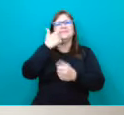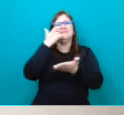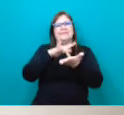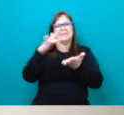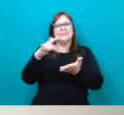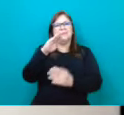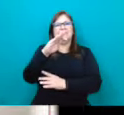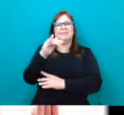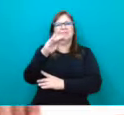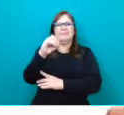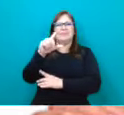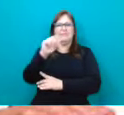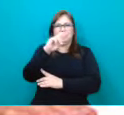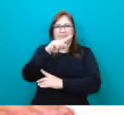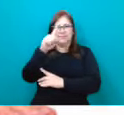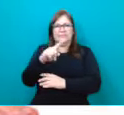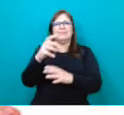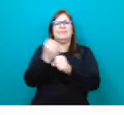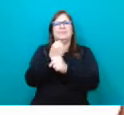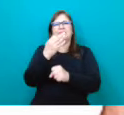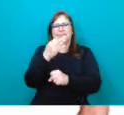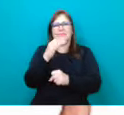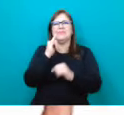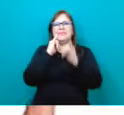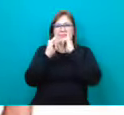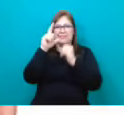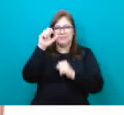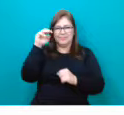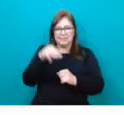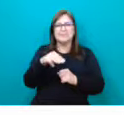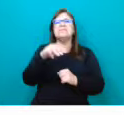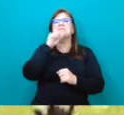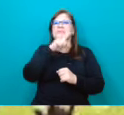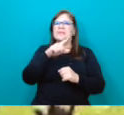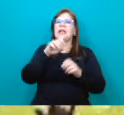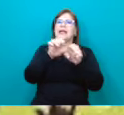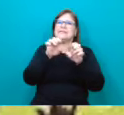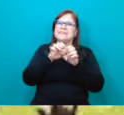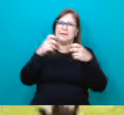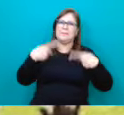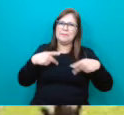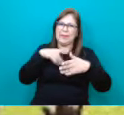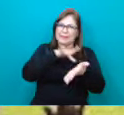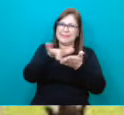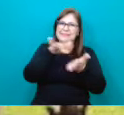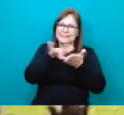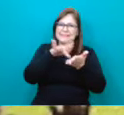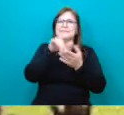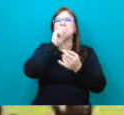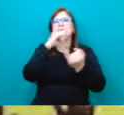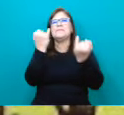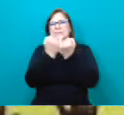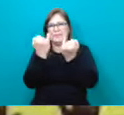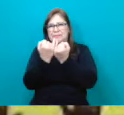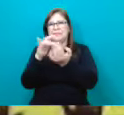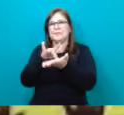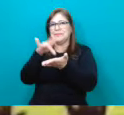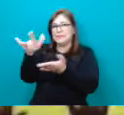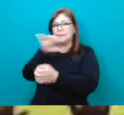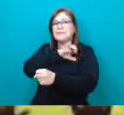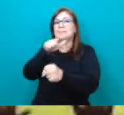Hasta la próxima semana. Quiero agradecer a Fabiola Ruiz Bedoya, nuestra intérprete de lengua de señas mexicana, y a todo su